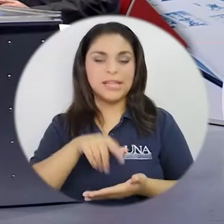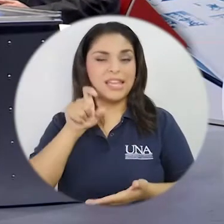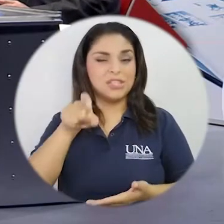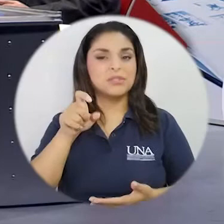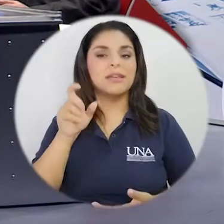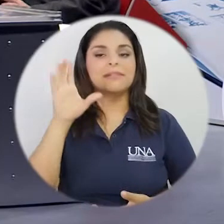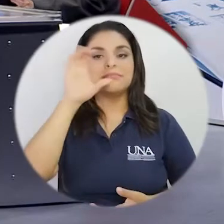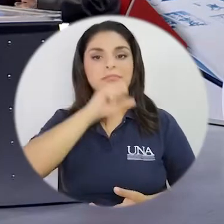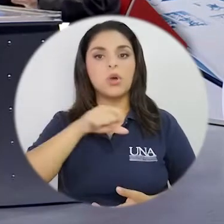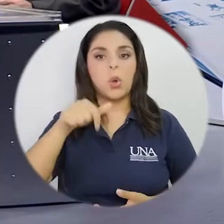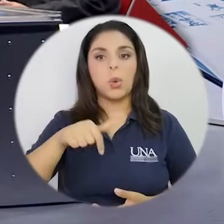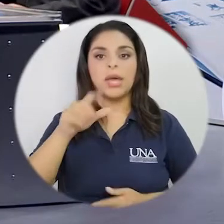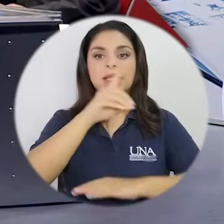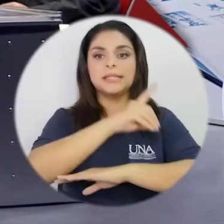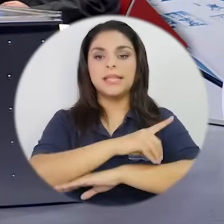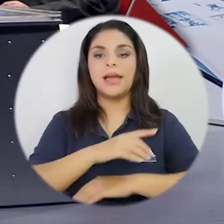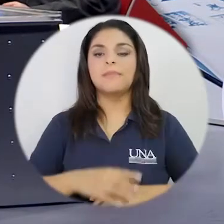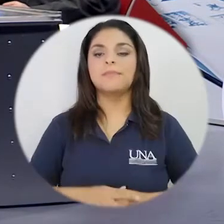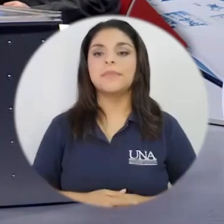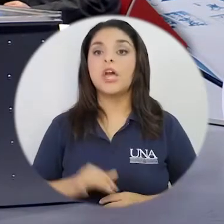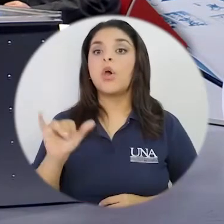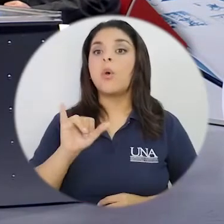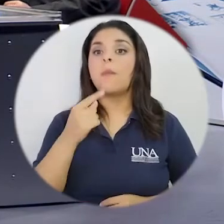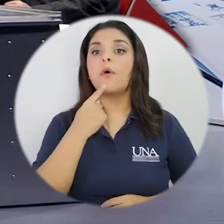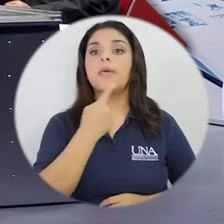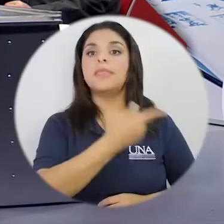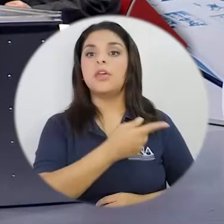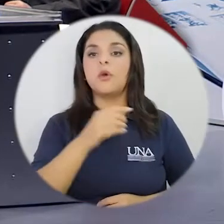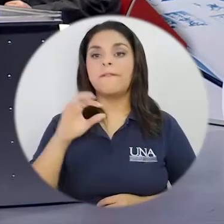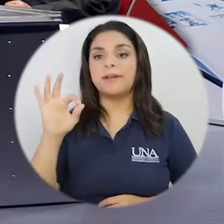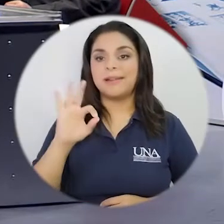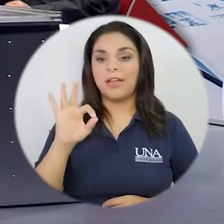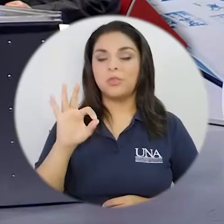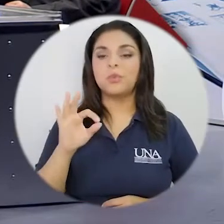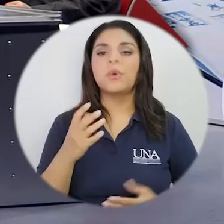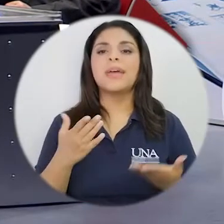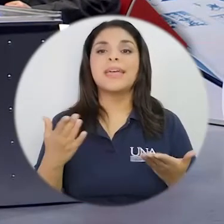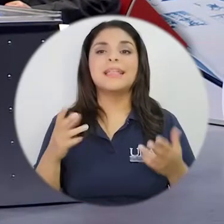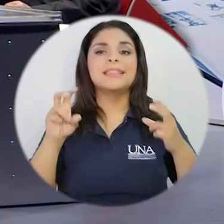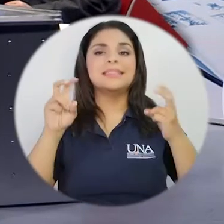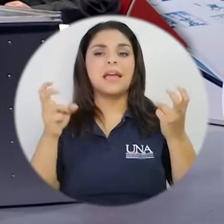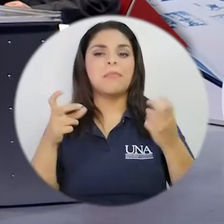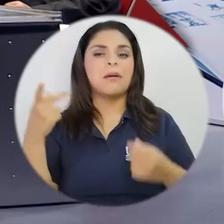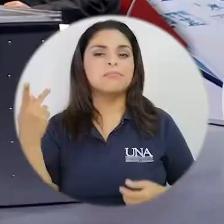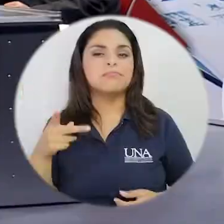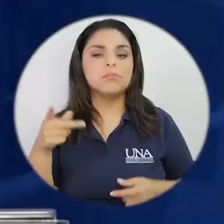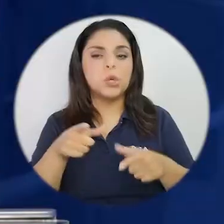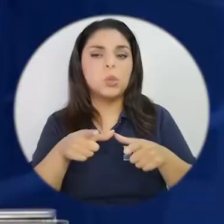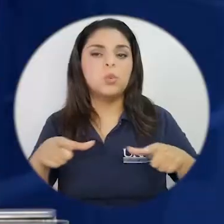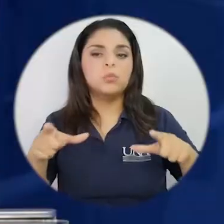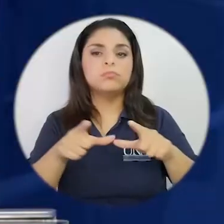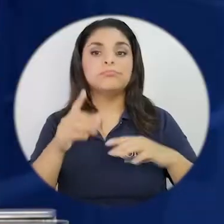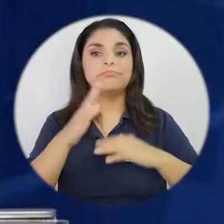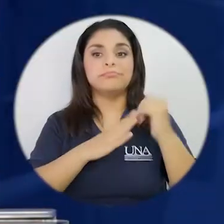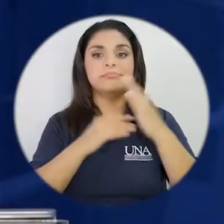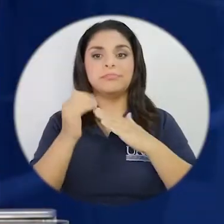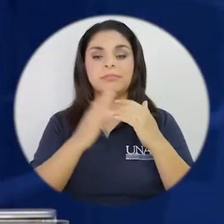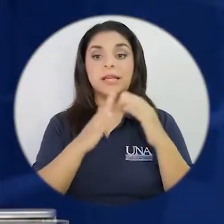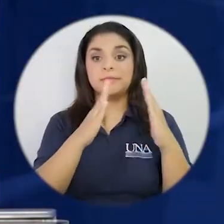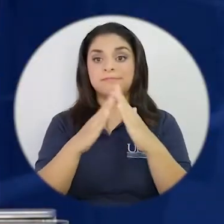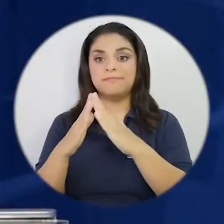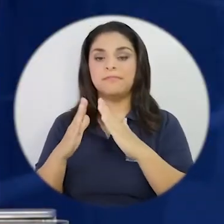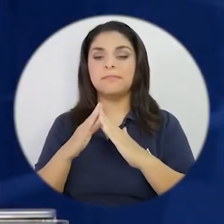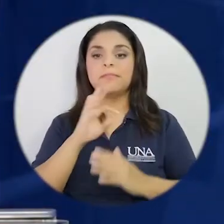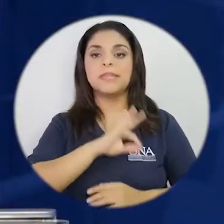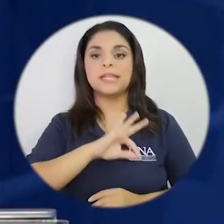cuenta hoy en día. Lo que él mencionaba, don Fernando, el tema del riesgo de los lugares donde se están construyendo las soluciones habitacionales